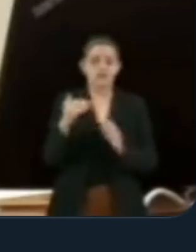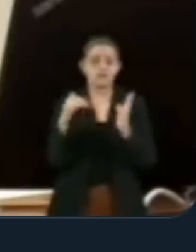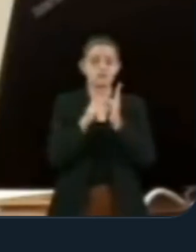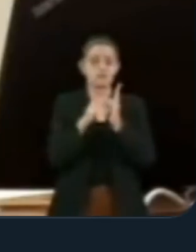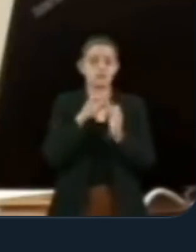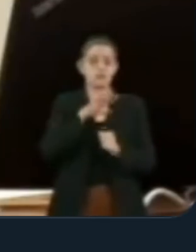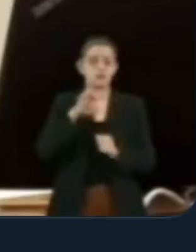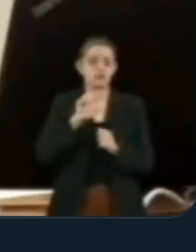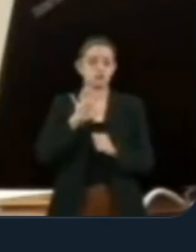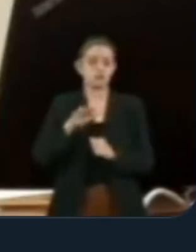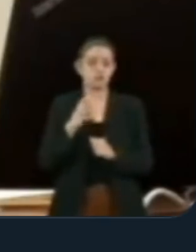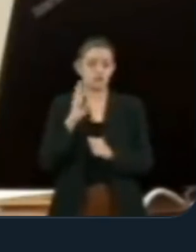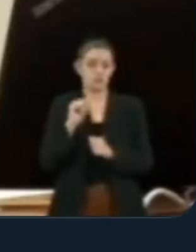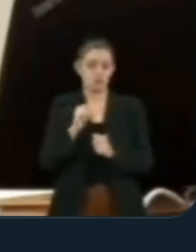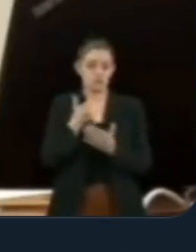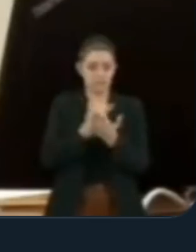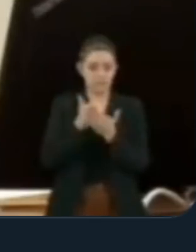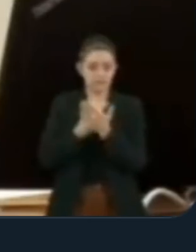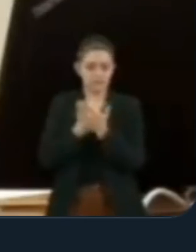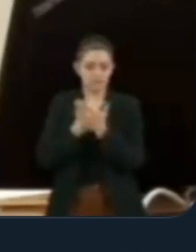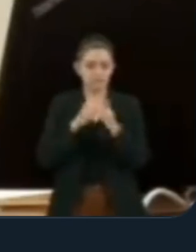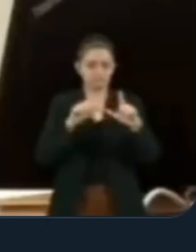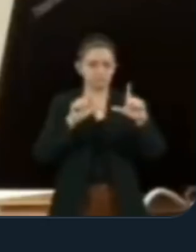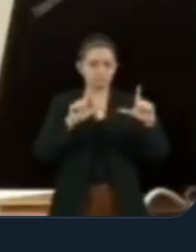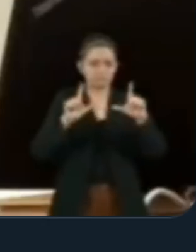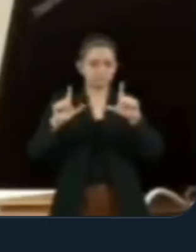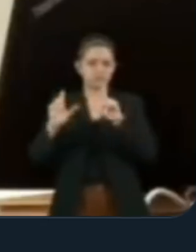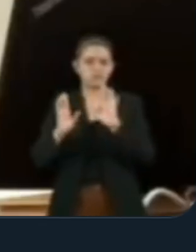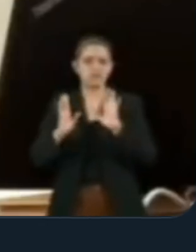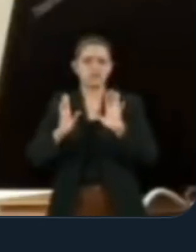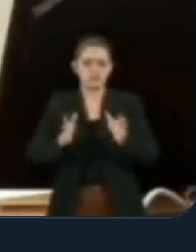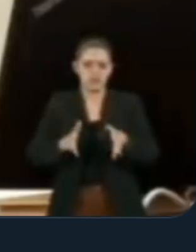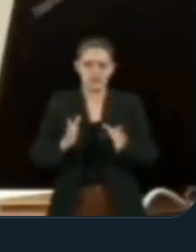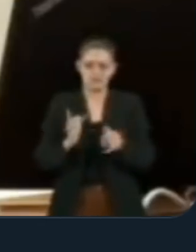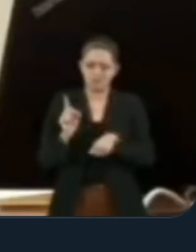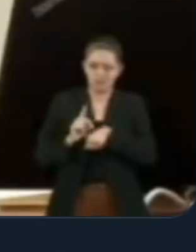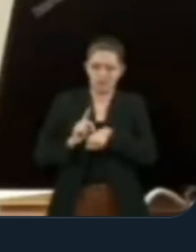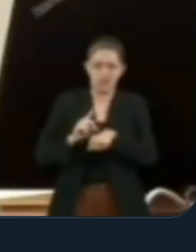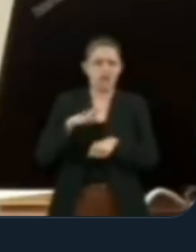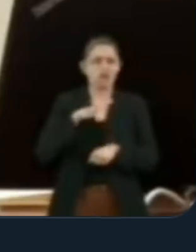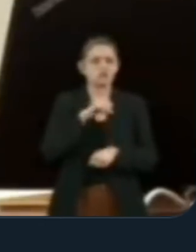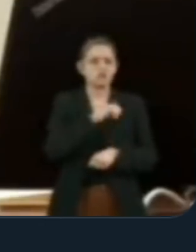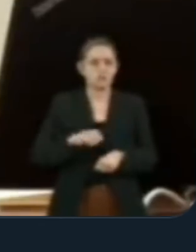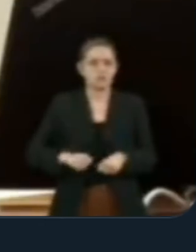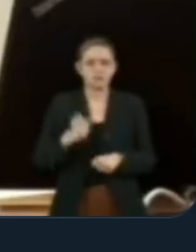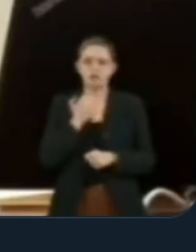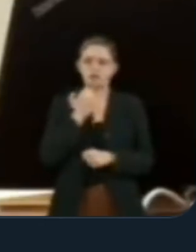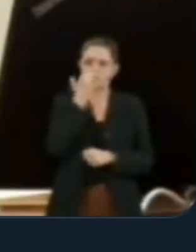14,459 listas de ubicación de casilla están siendo colocadas, están ya colocadas desde hace varios días en ayuntamientos,